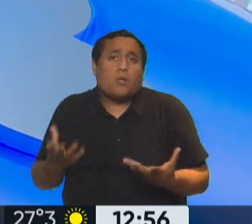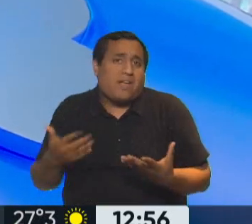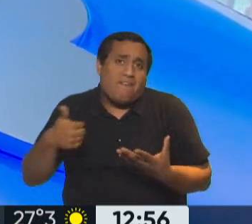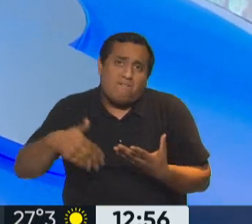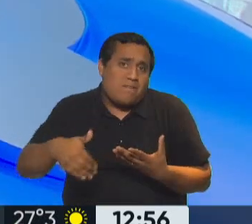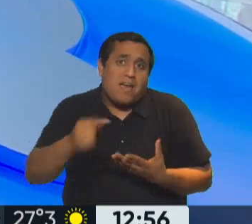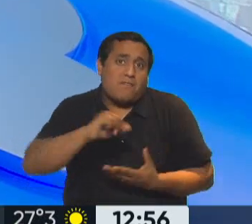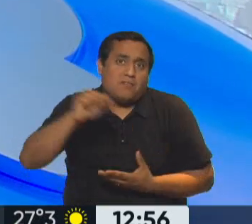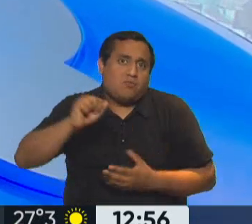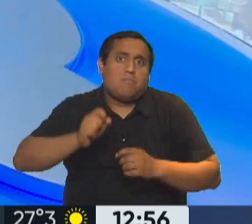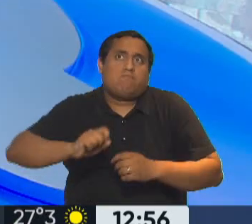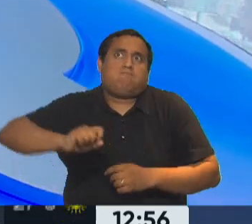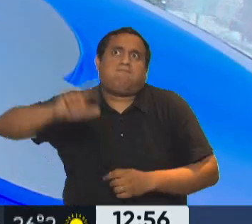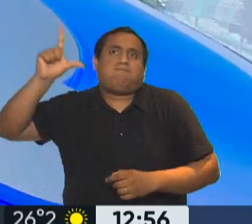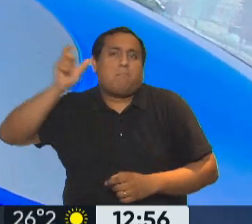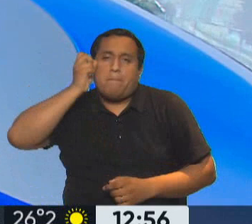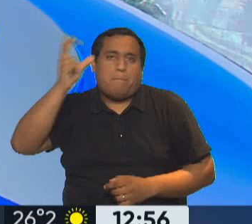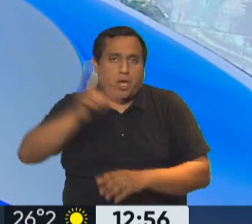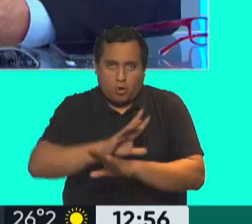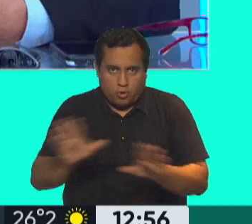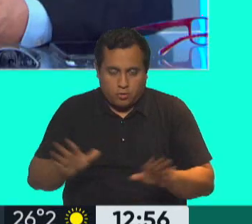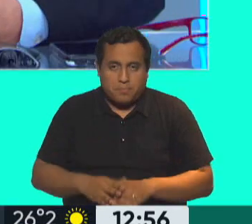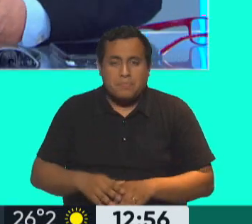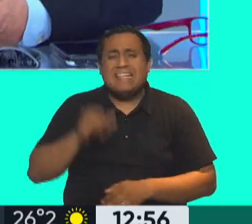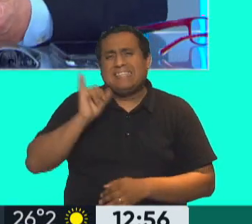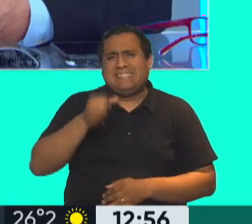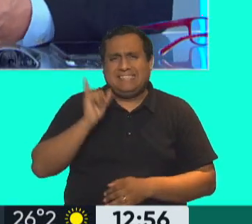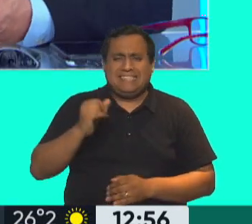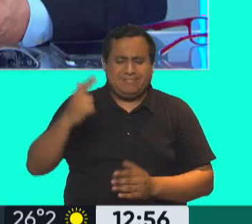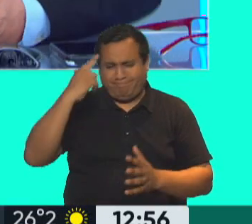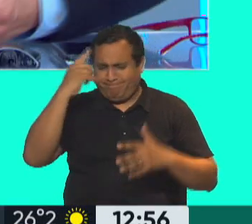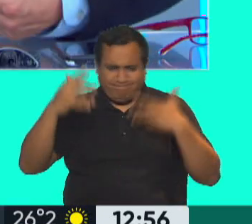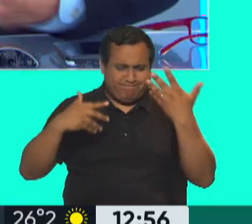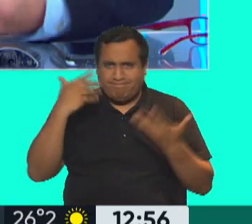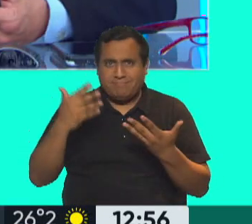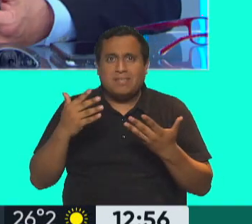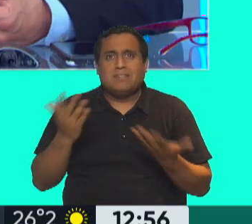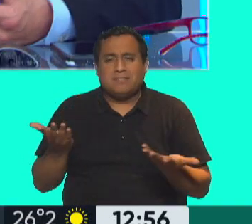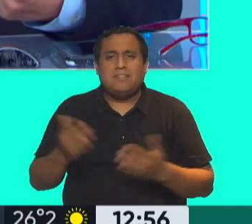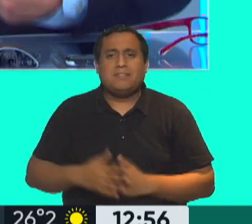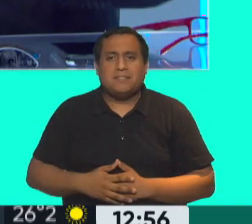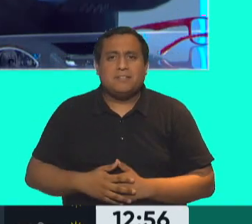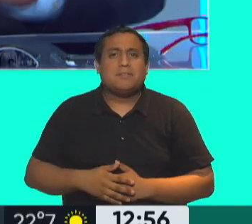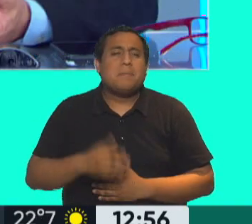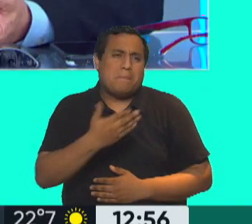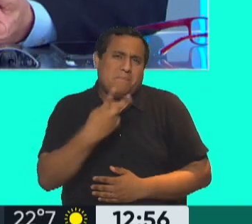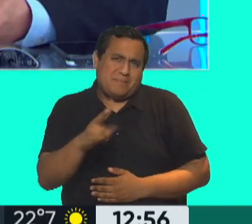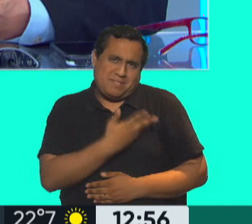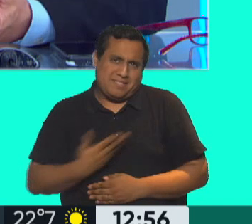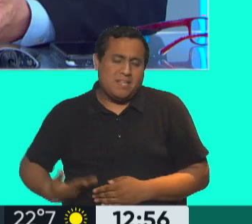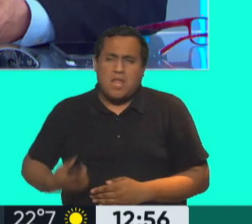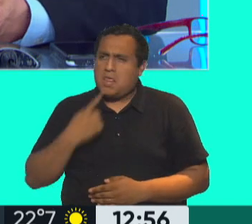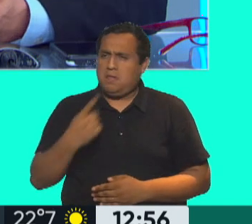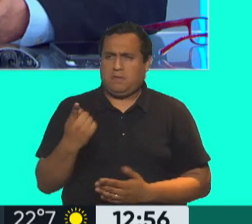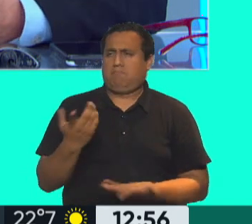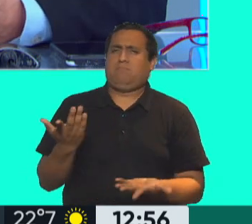proceso inflacionario. Claro, obviamente esto genera mucho ruido porque estamos hablando de la propia vicepresidenta, hablando de su propio